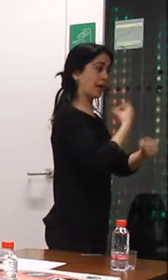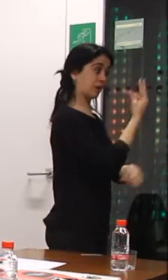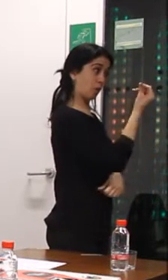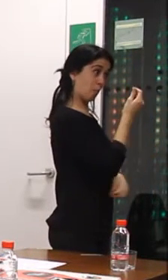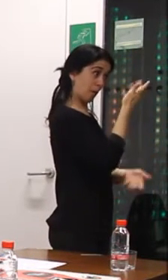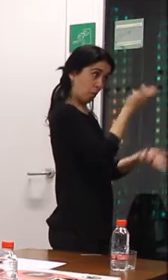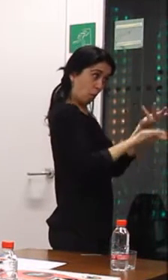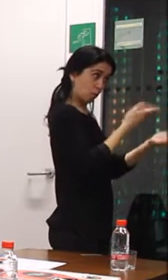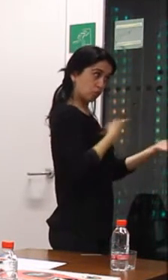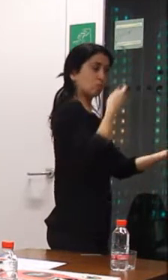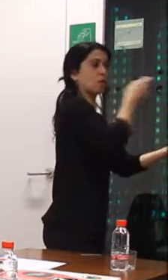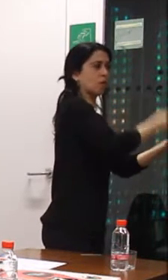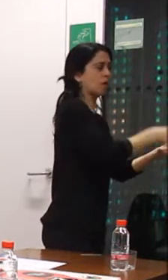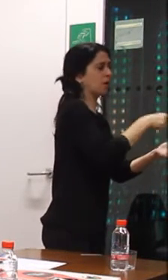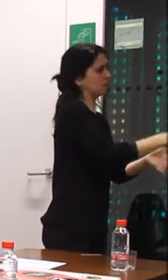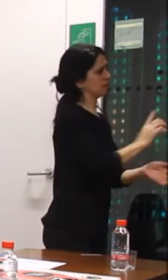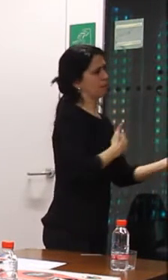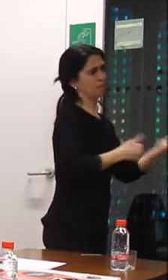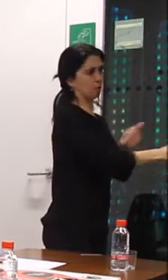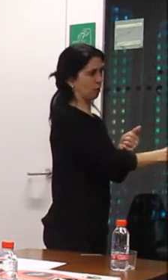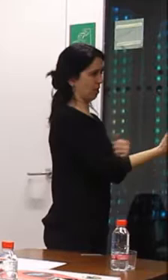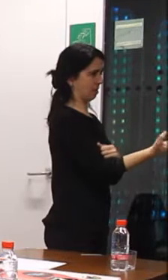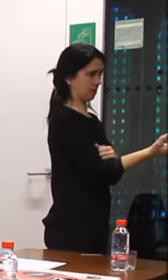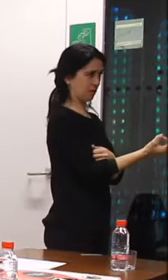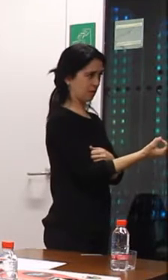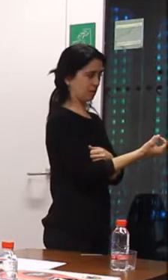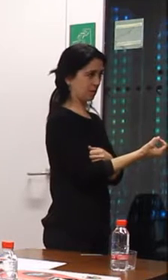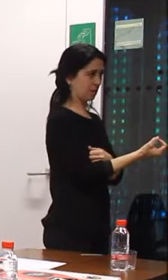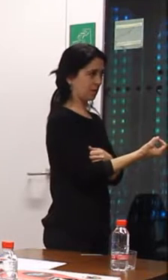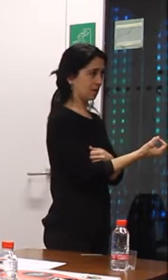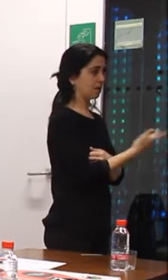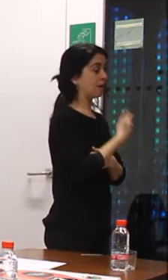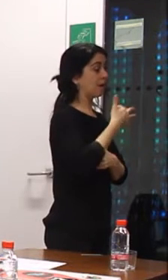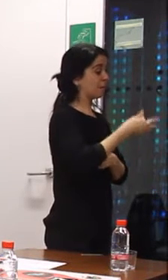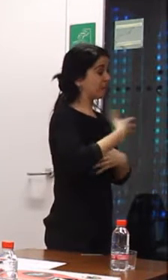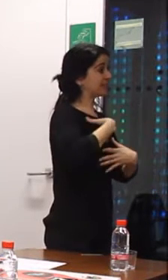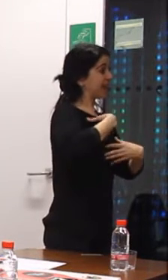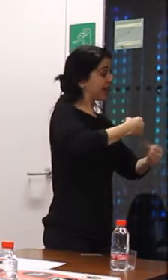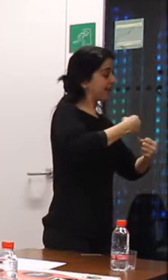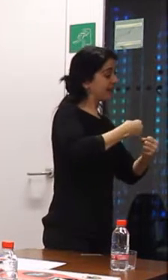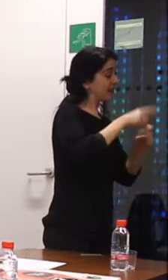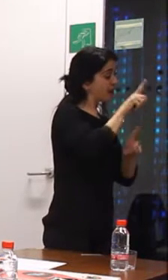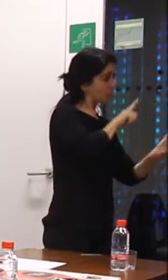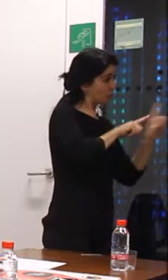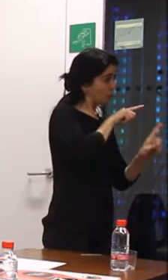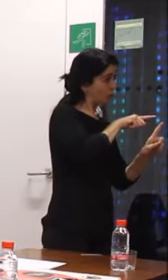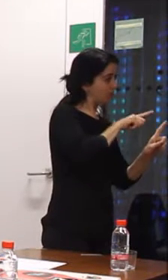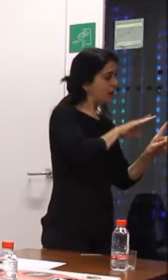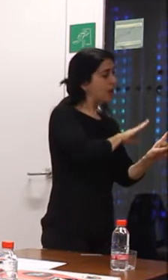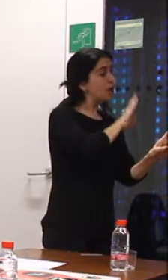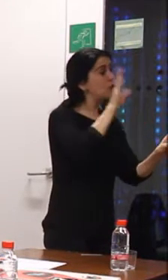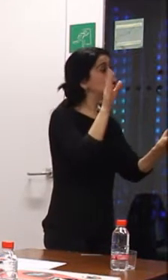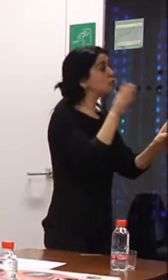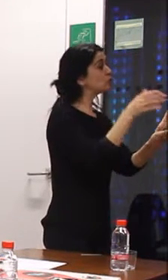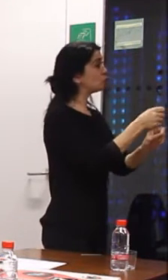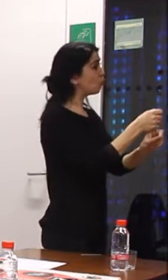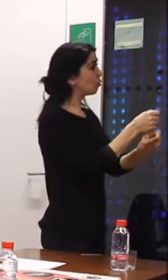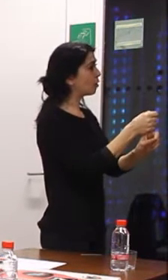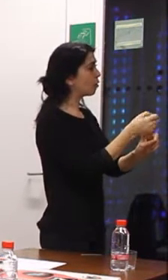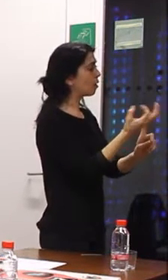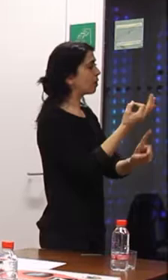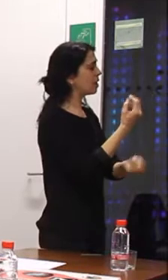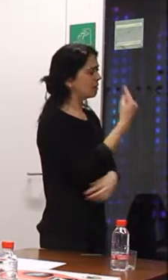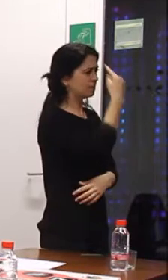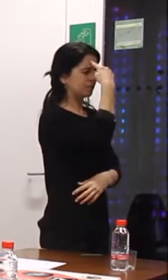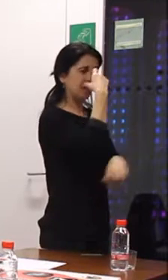y la solución además la solución al problema de la energía se tiene que también trabajar con